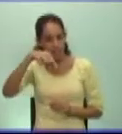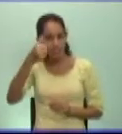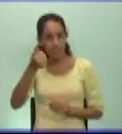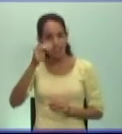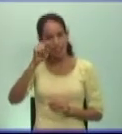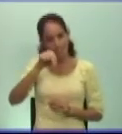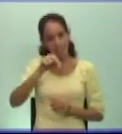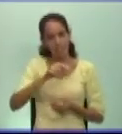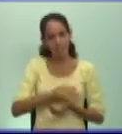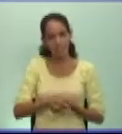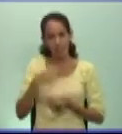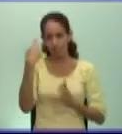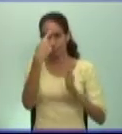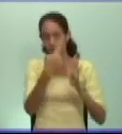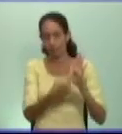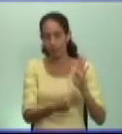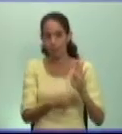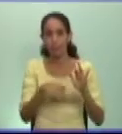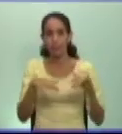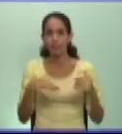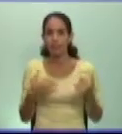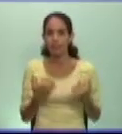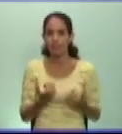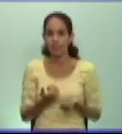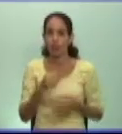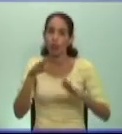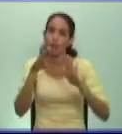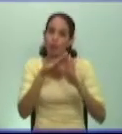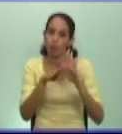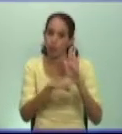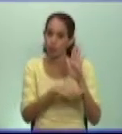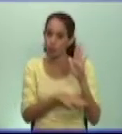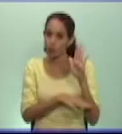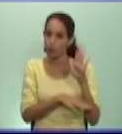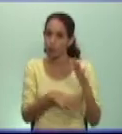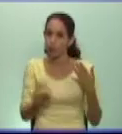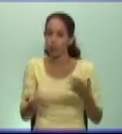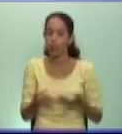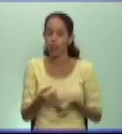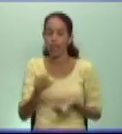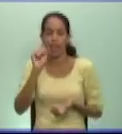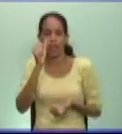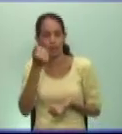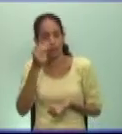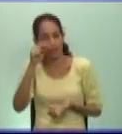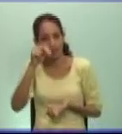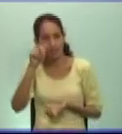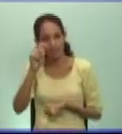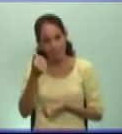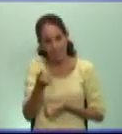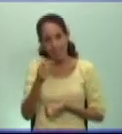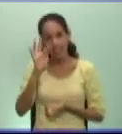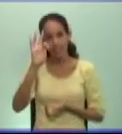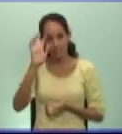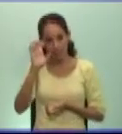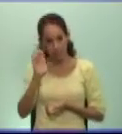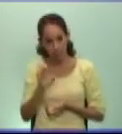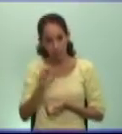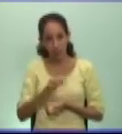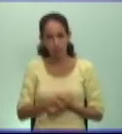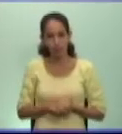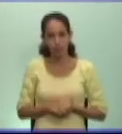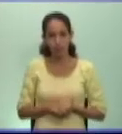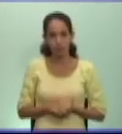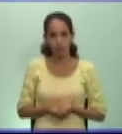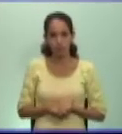a partir de su propio programa de gobierno, el programa de Santa Fe. Él plantea, bueno, el desarrollo interno